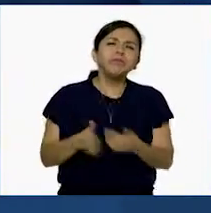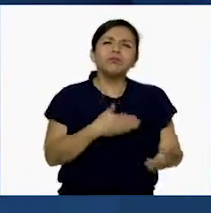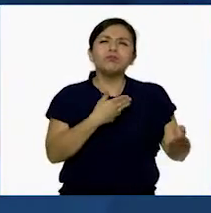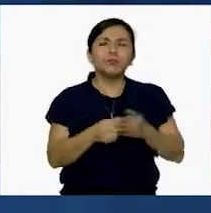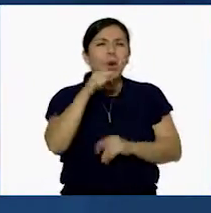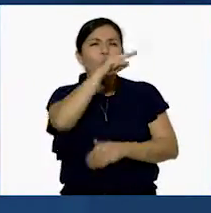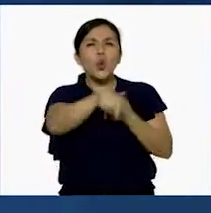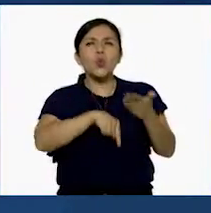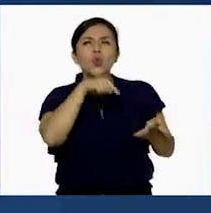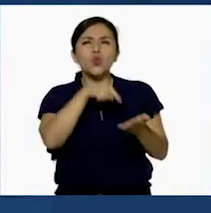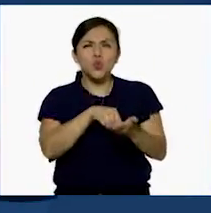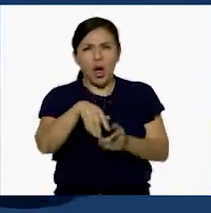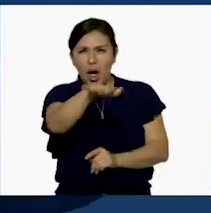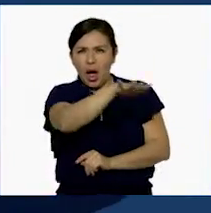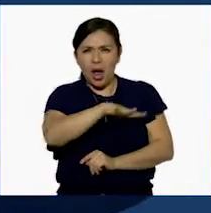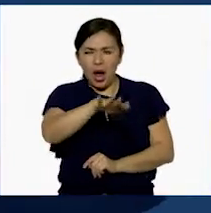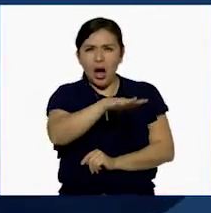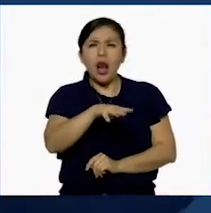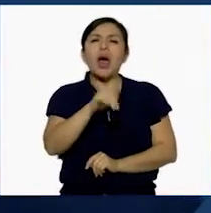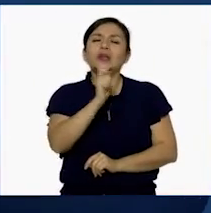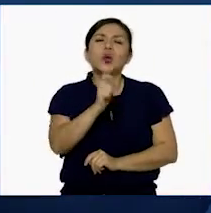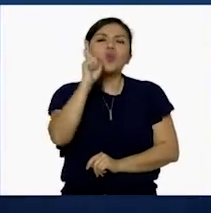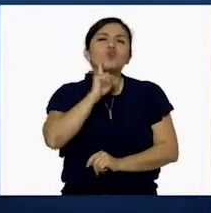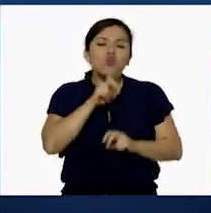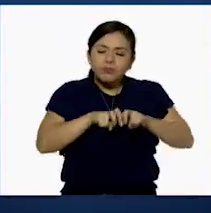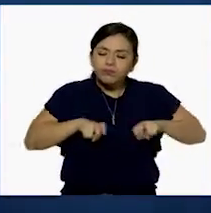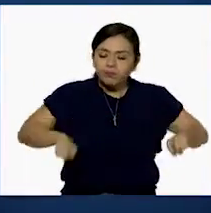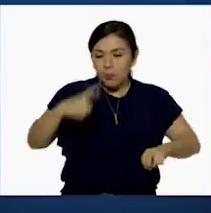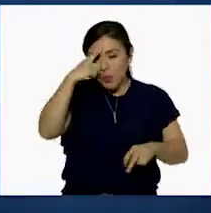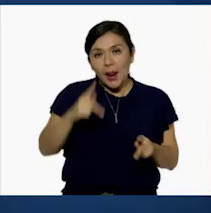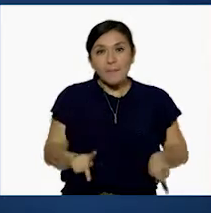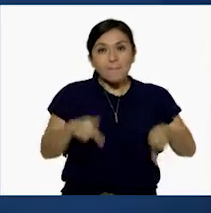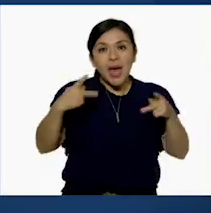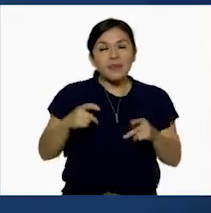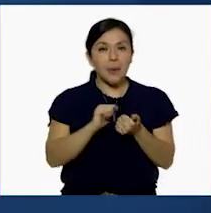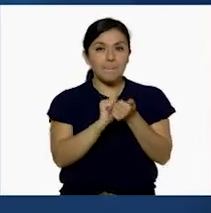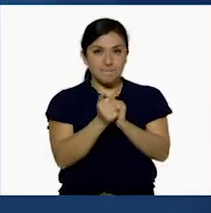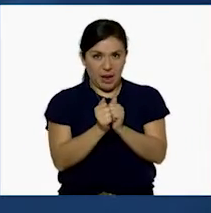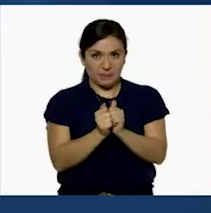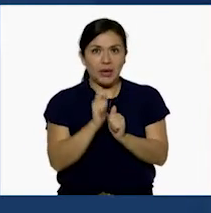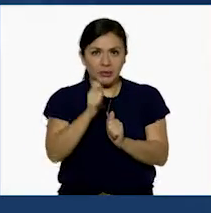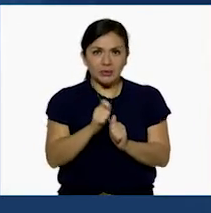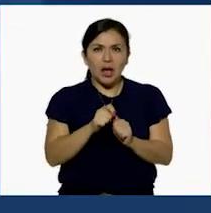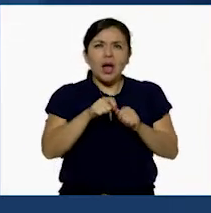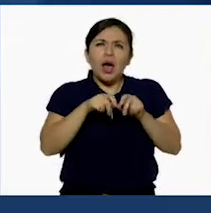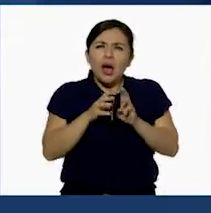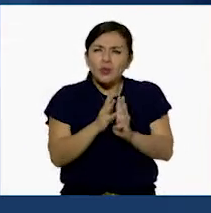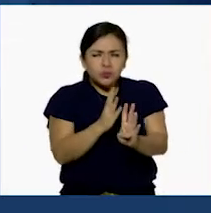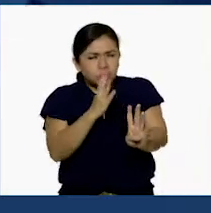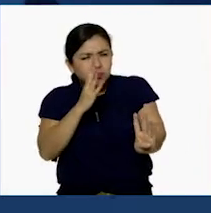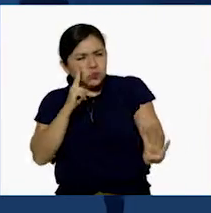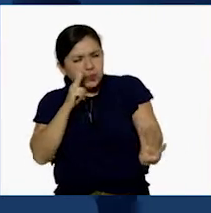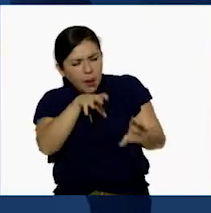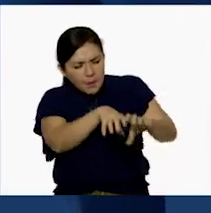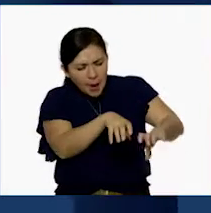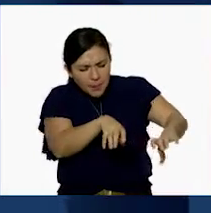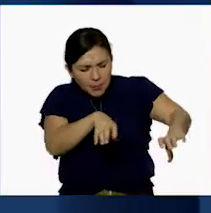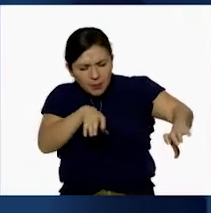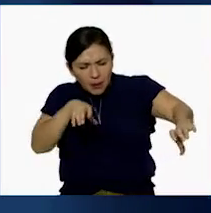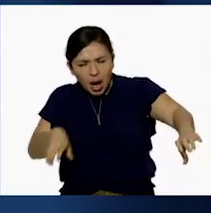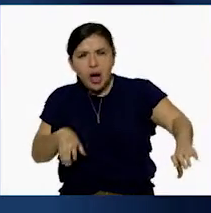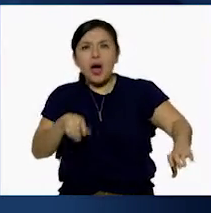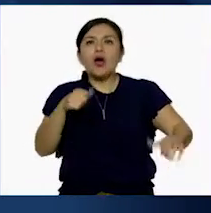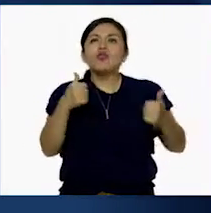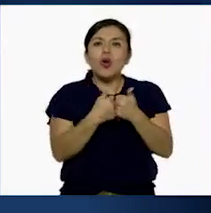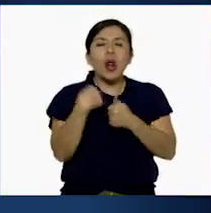del Shema el-Fna, donde las mujeres vendían pan. En una larga hilera se acurrucaban en el suelo, tan cubierto el rostro por el velo